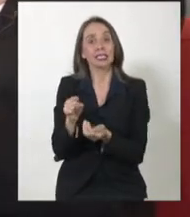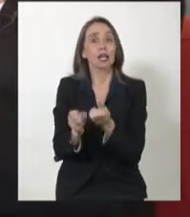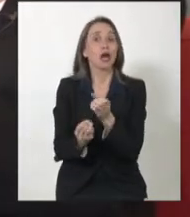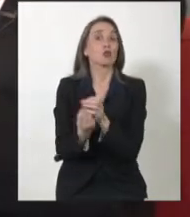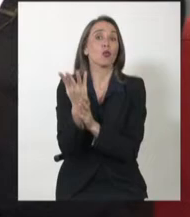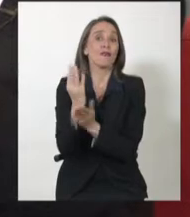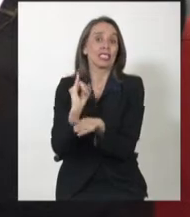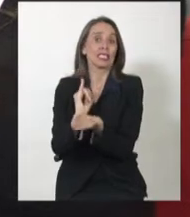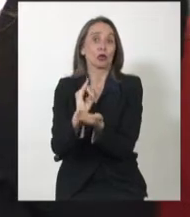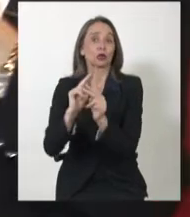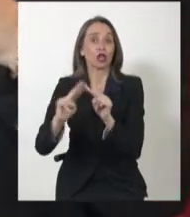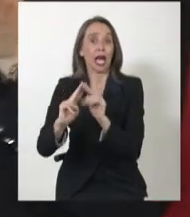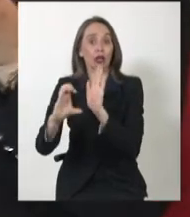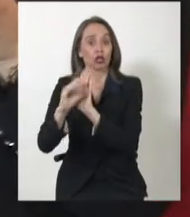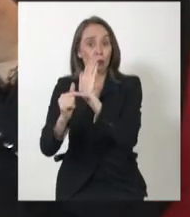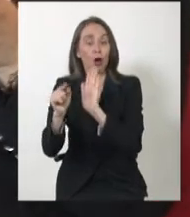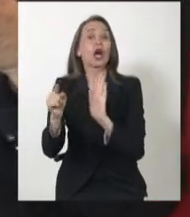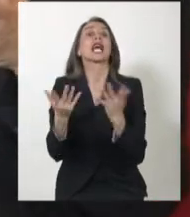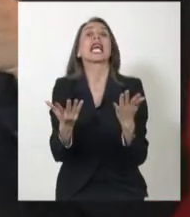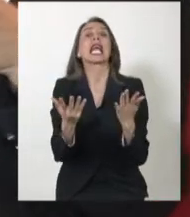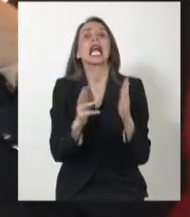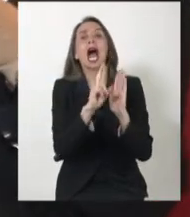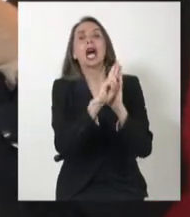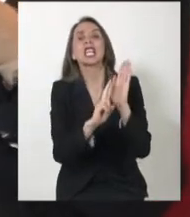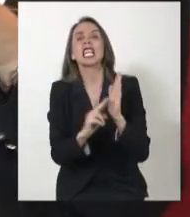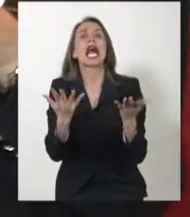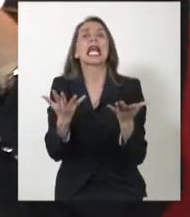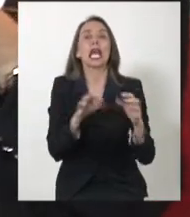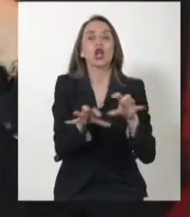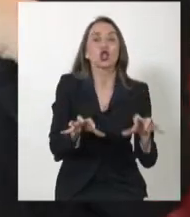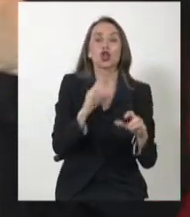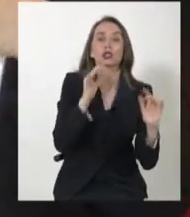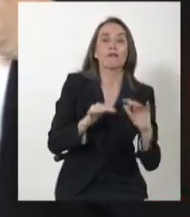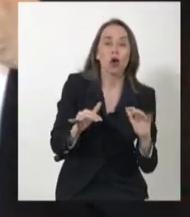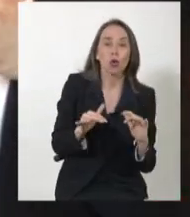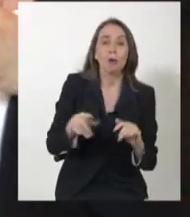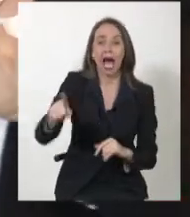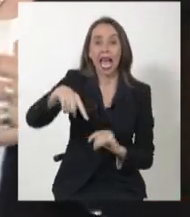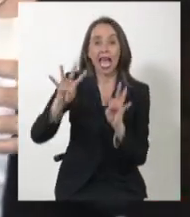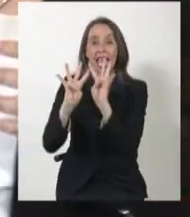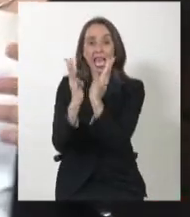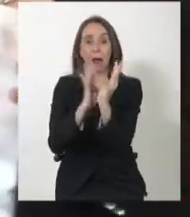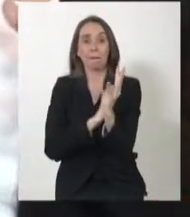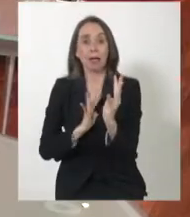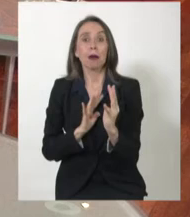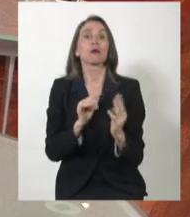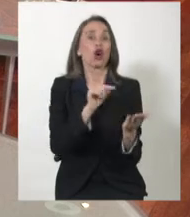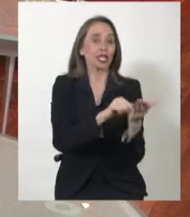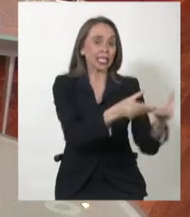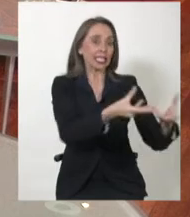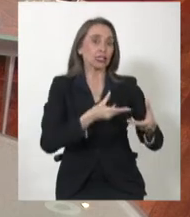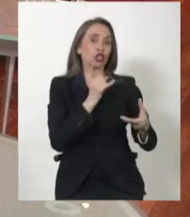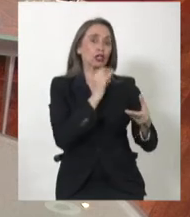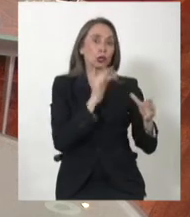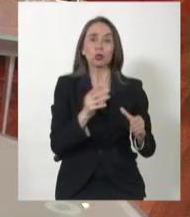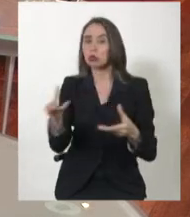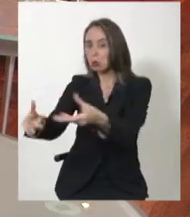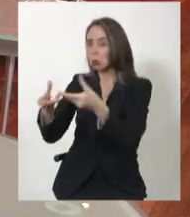constituyente. ¿Cómo va a utilizar? Porque ellos deberían establecer estos usos como insumo o